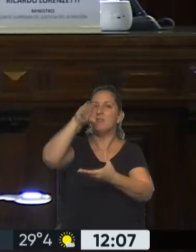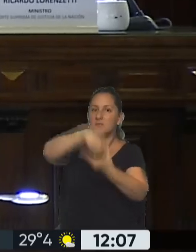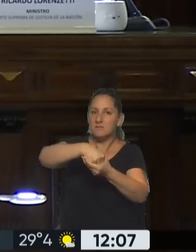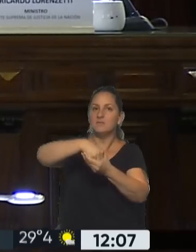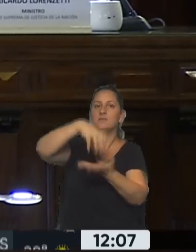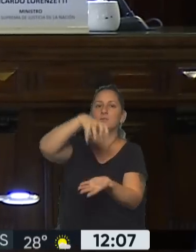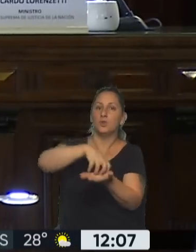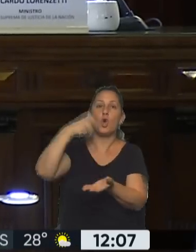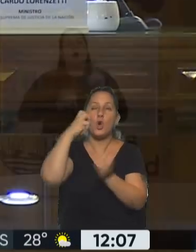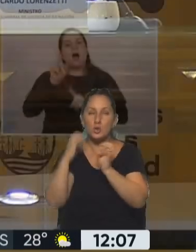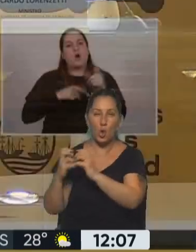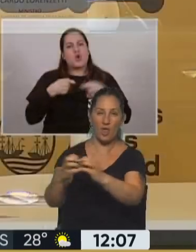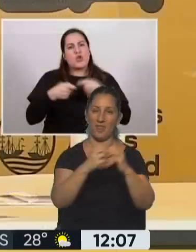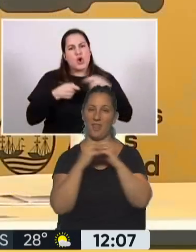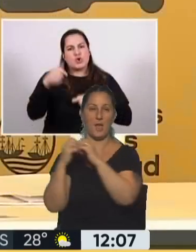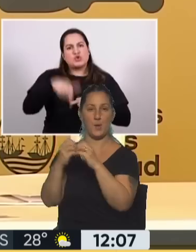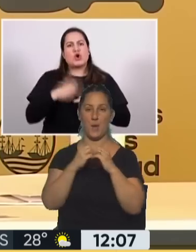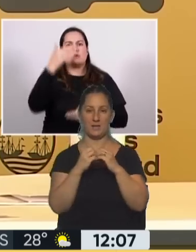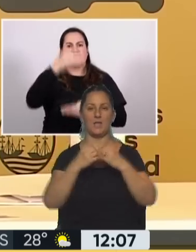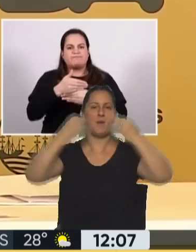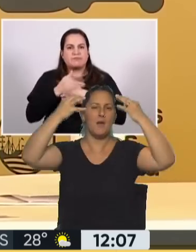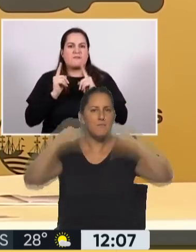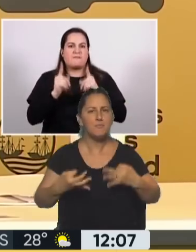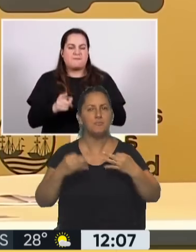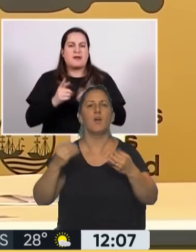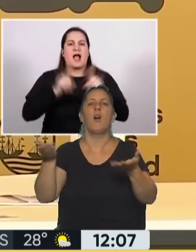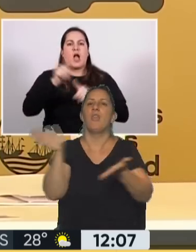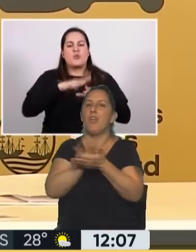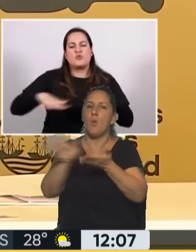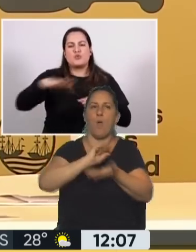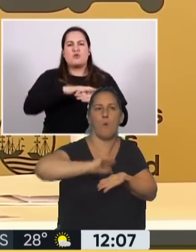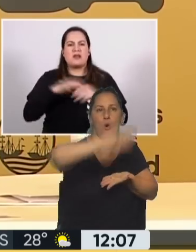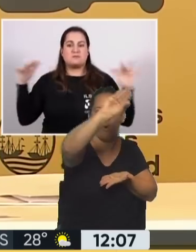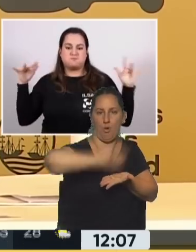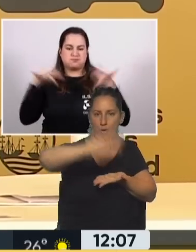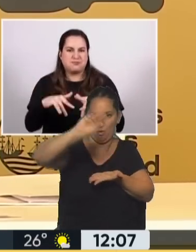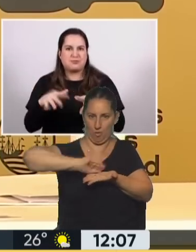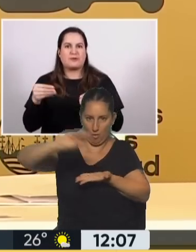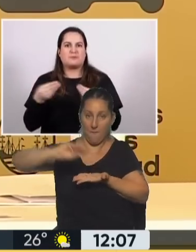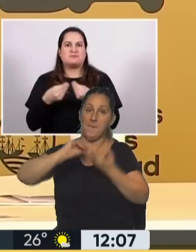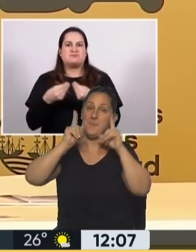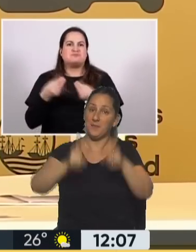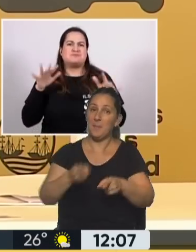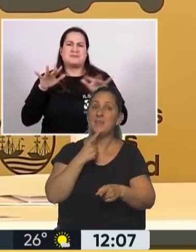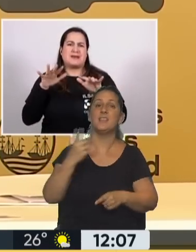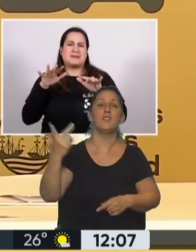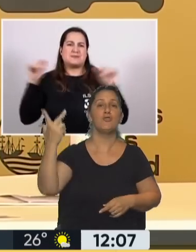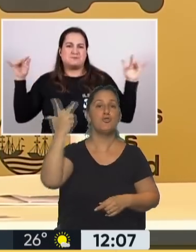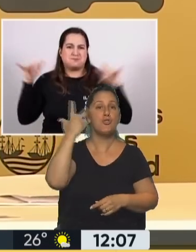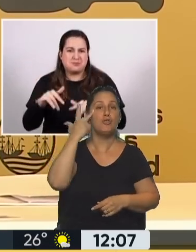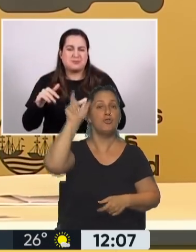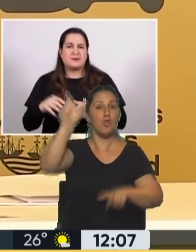Congreso Nacional para, en todo caso, se concrete la reasignación de partidas. También, hay que decir, son 18